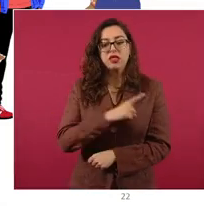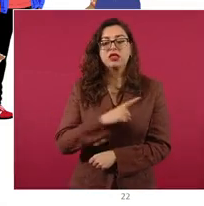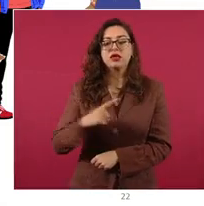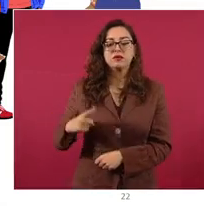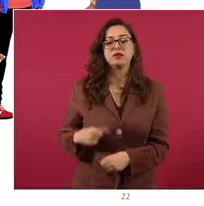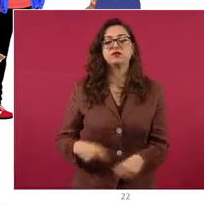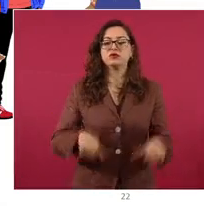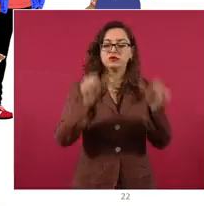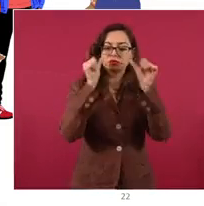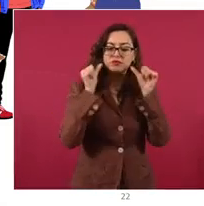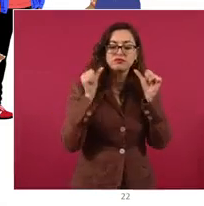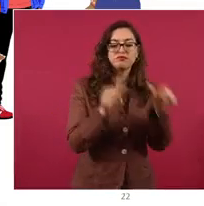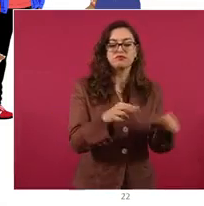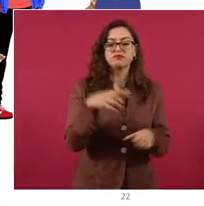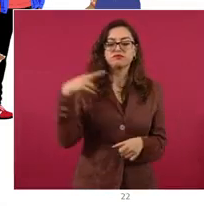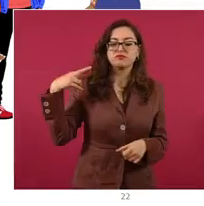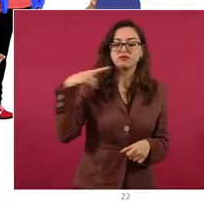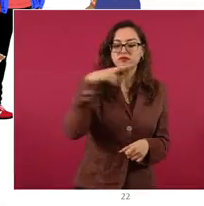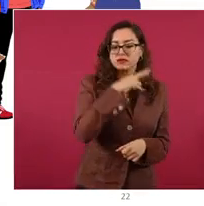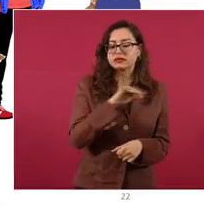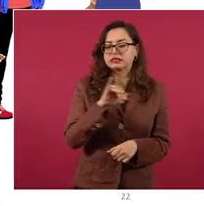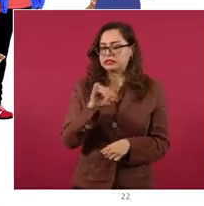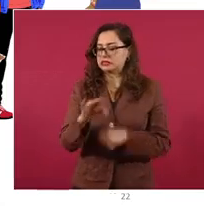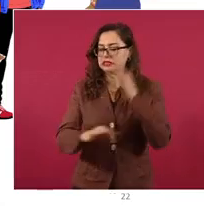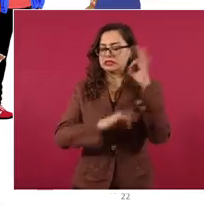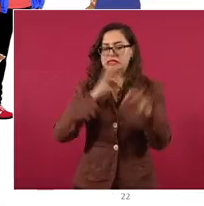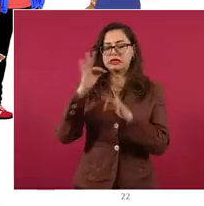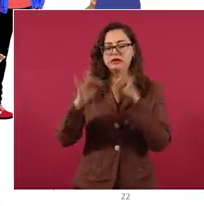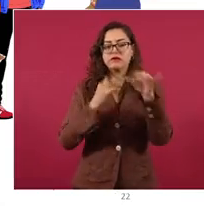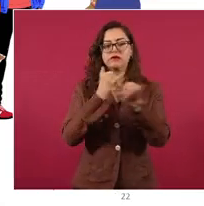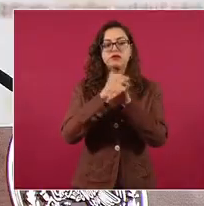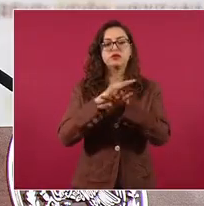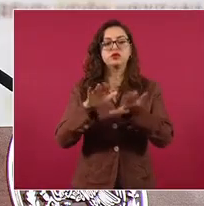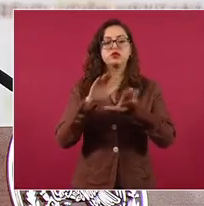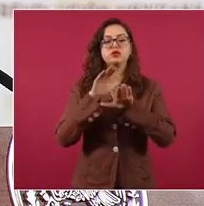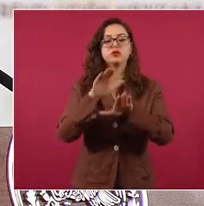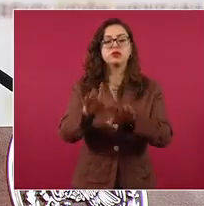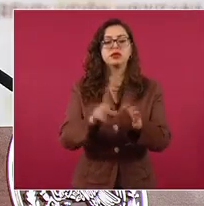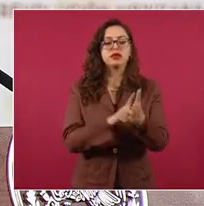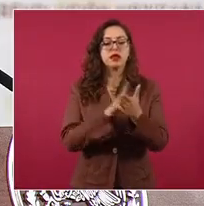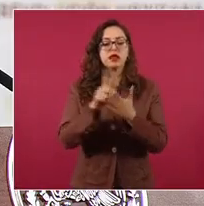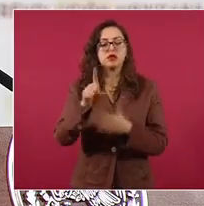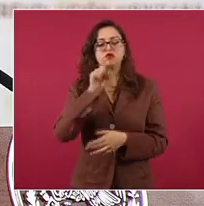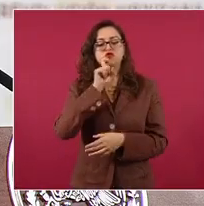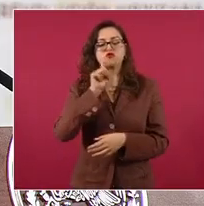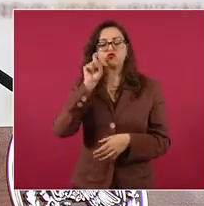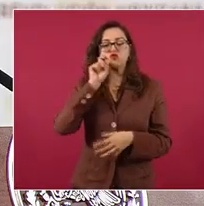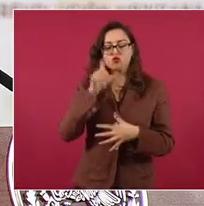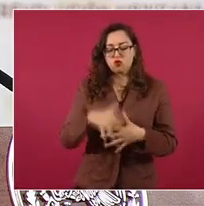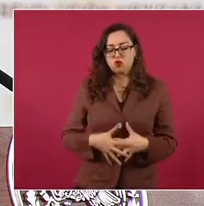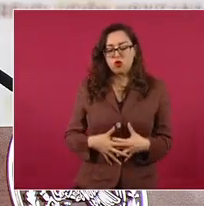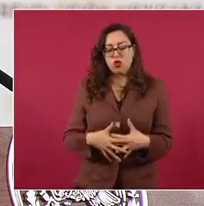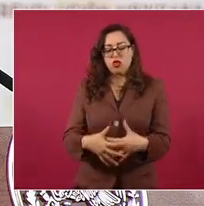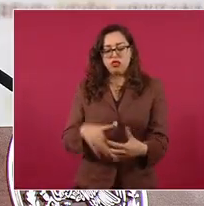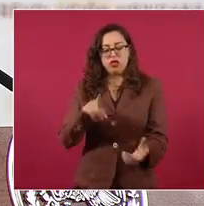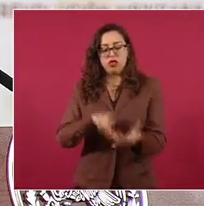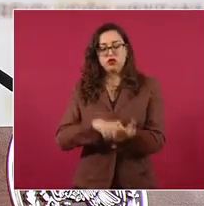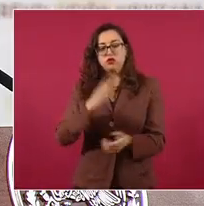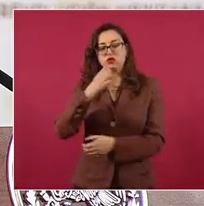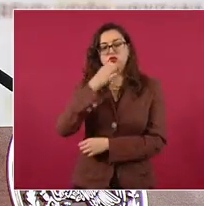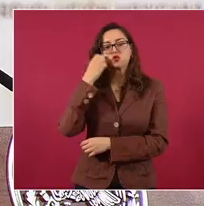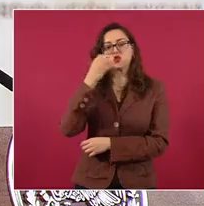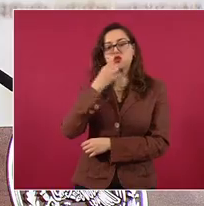para garantizar los derechos sexuales y reproductivos que ya están contemplados en el nuevo plan de estudios de la SEP, sino también con